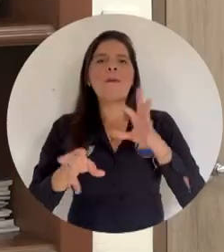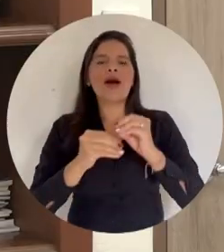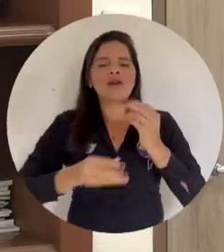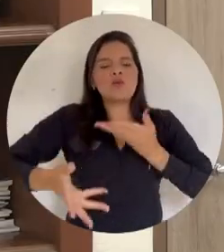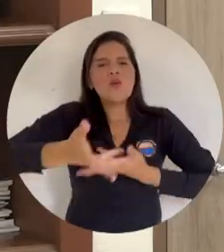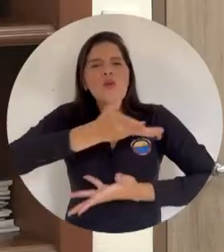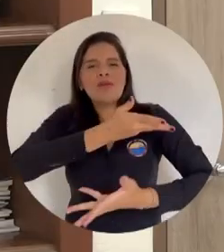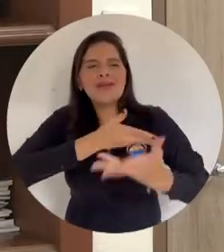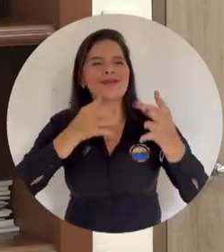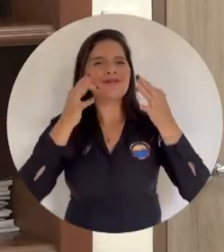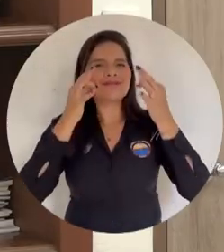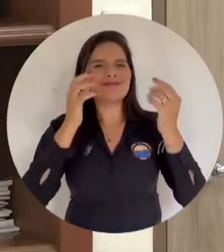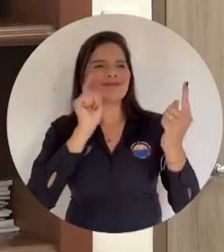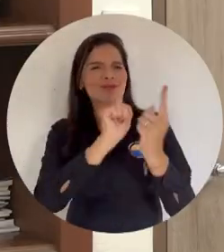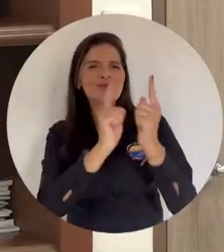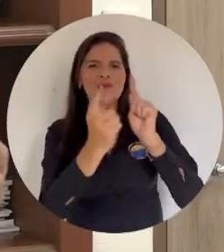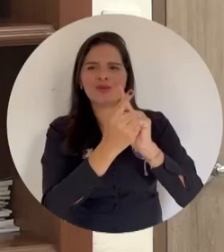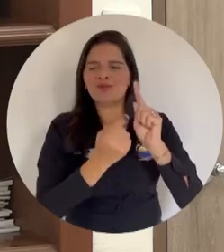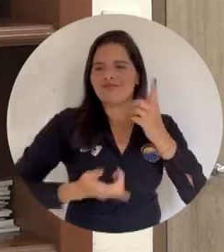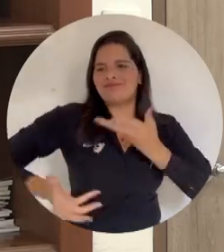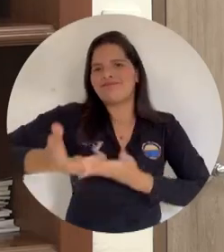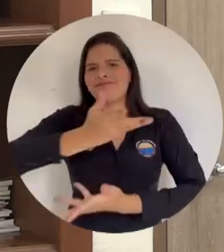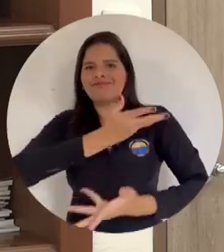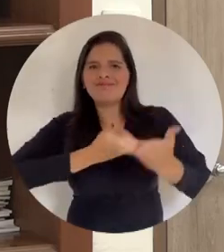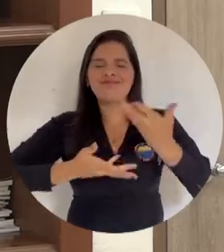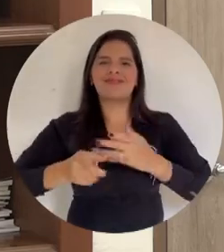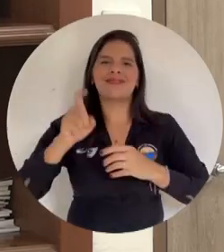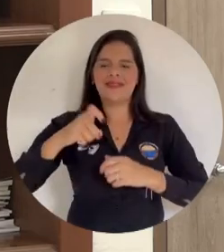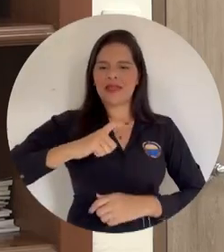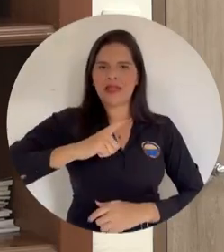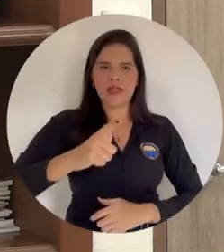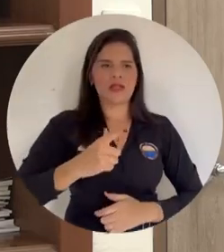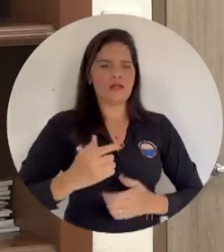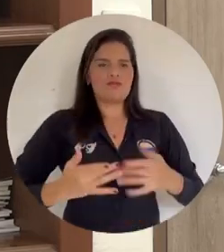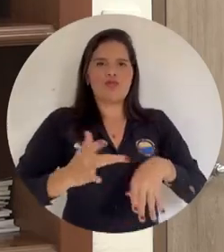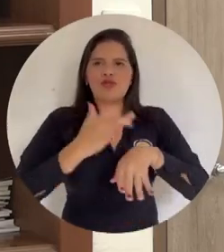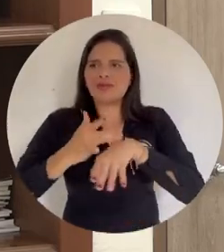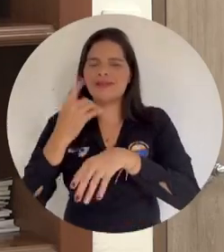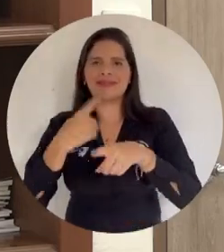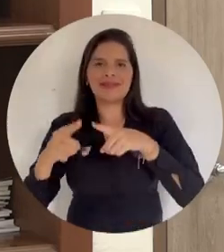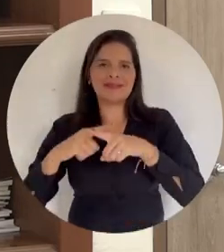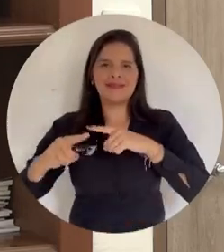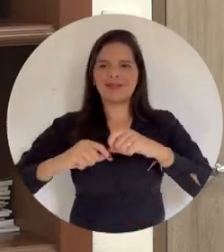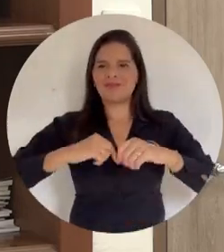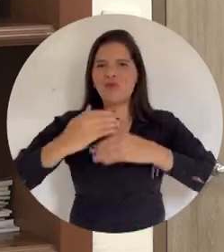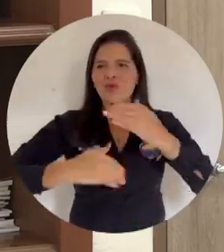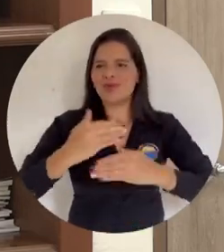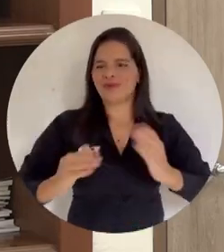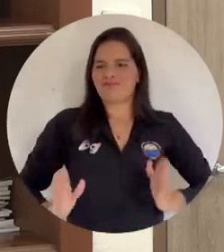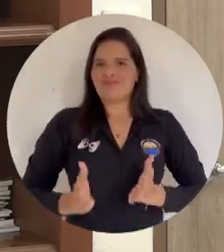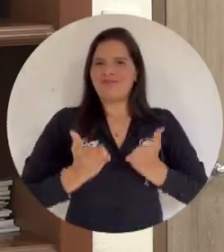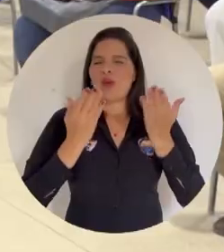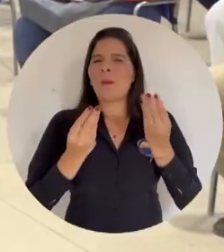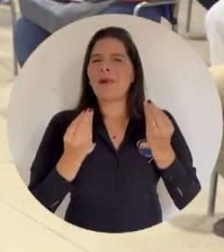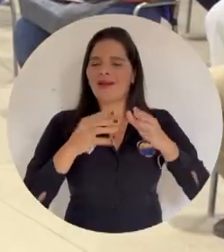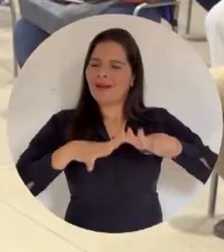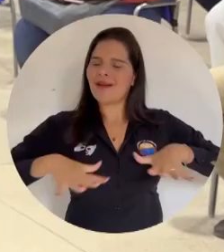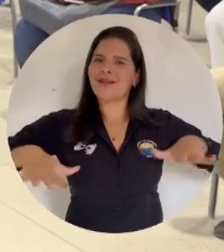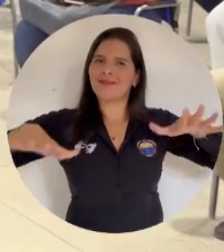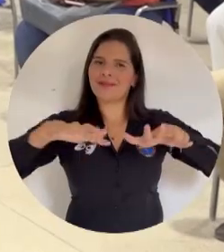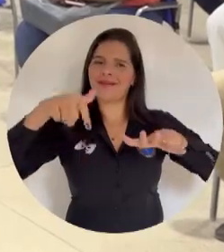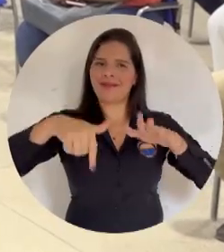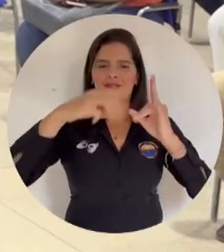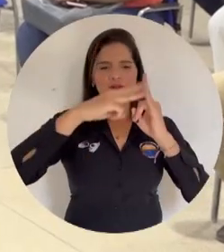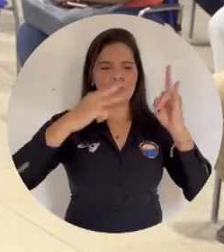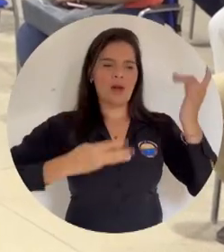ejercicio académico, sino a través de esa interacción con los compañeros, con otros seres humanos, generar procesos de liderazgo, motivación,